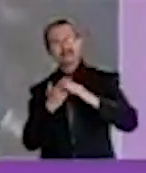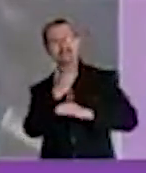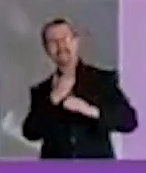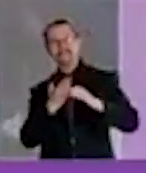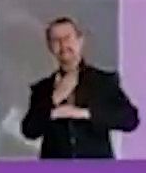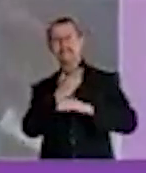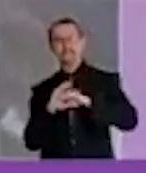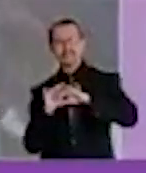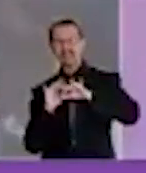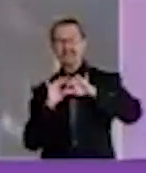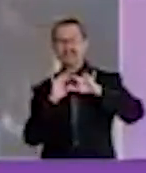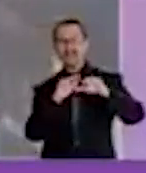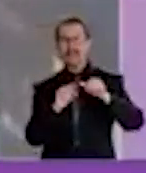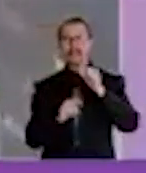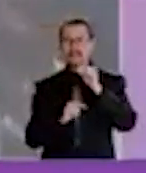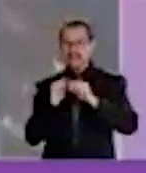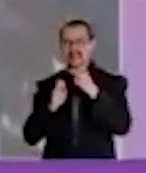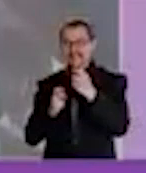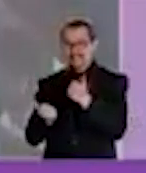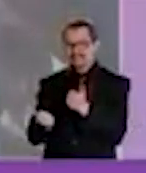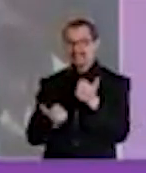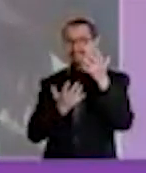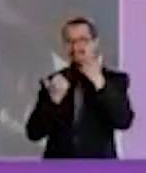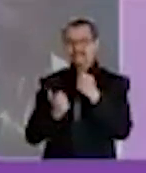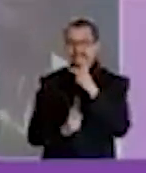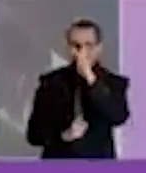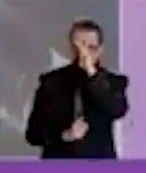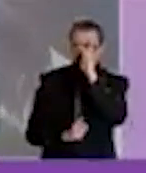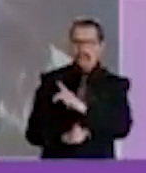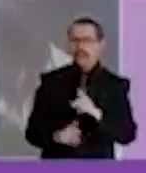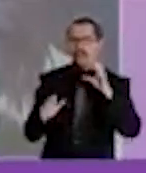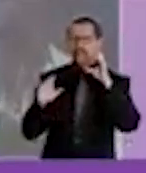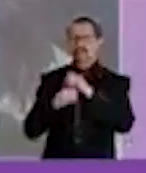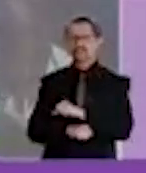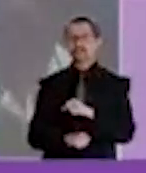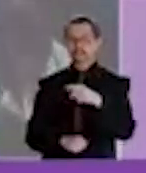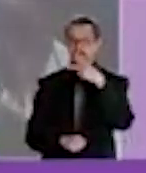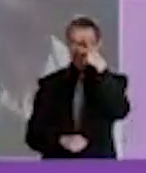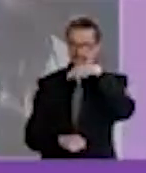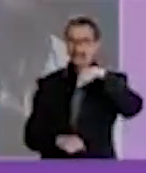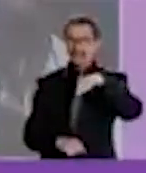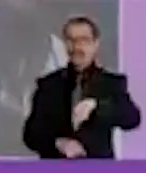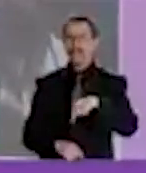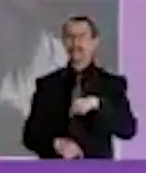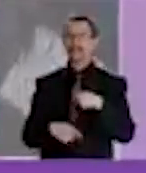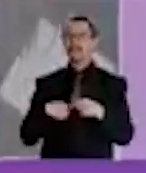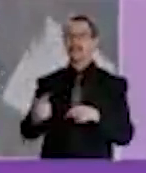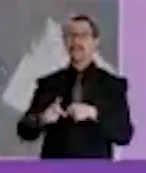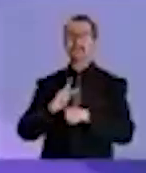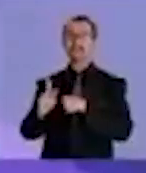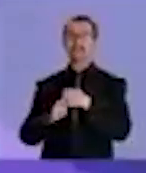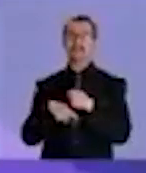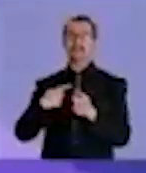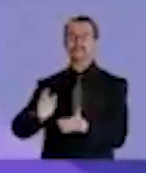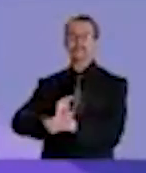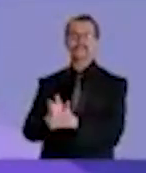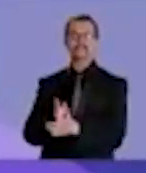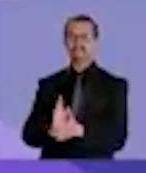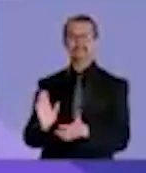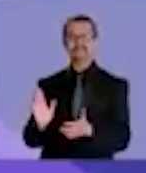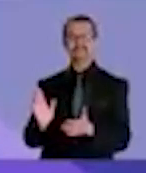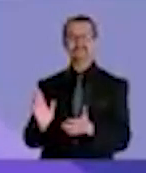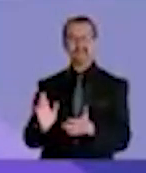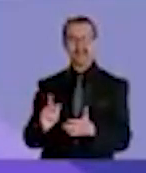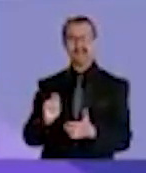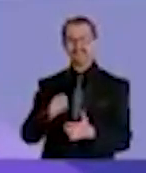también méxico tiene que rendirle cuentas a esos países claro claro no podemos exigirle a donald trump